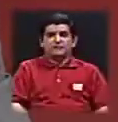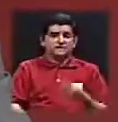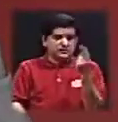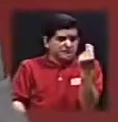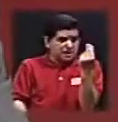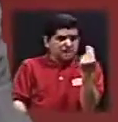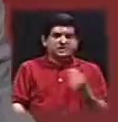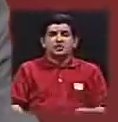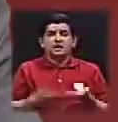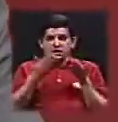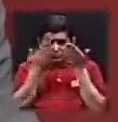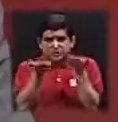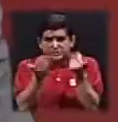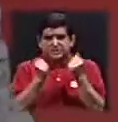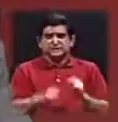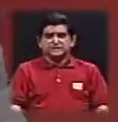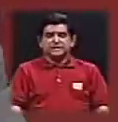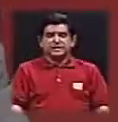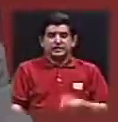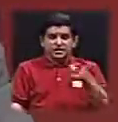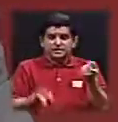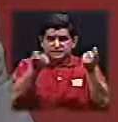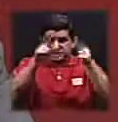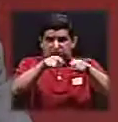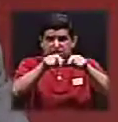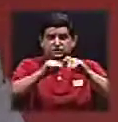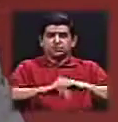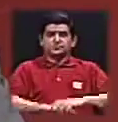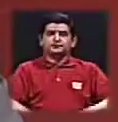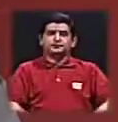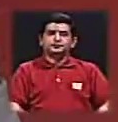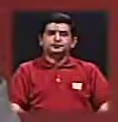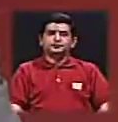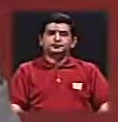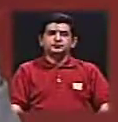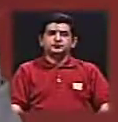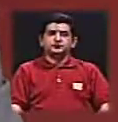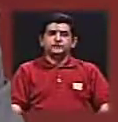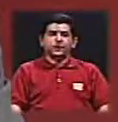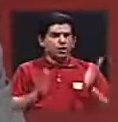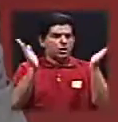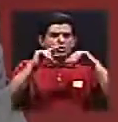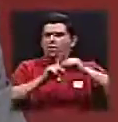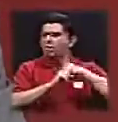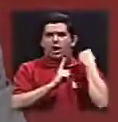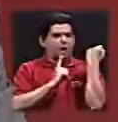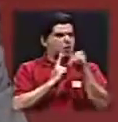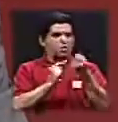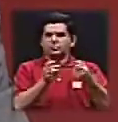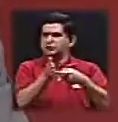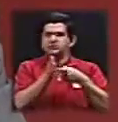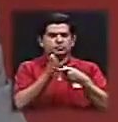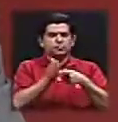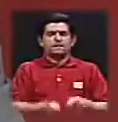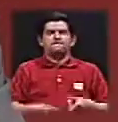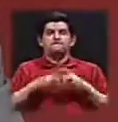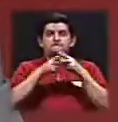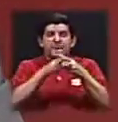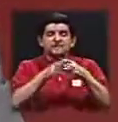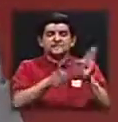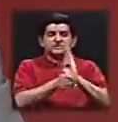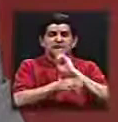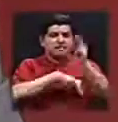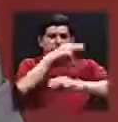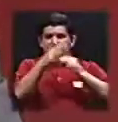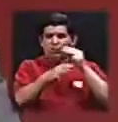dinero que tienen disponible o que van a tener disponible. No existe ninguna condición. El préstamo del Banco Mundial